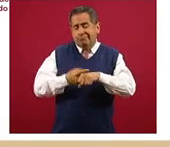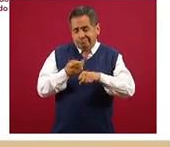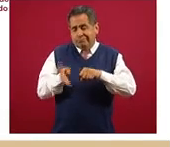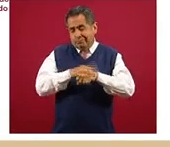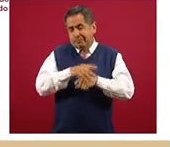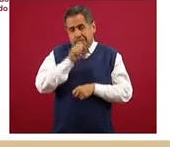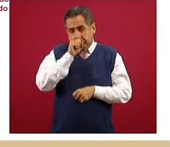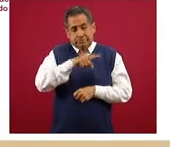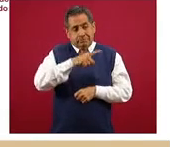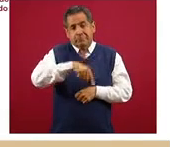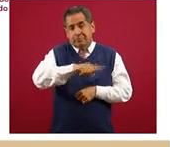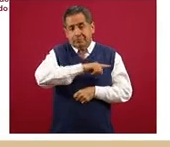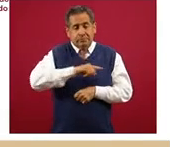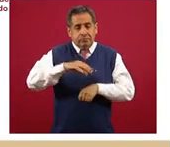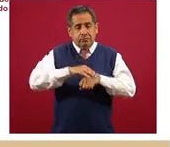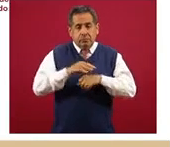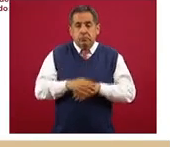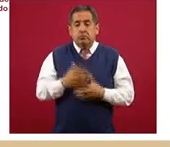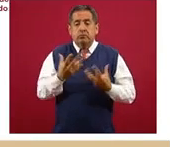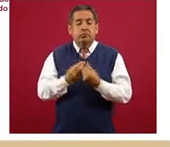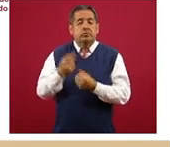COVID-19. Así también